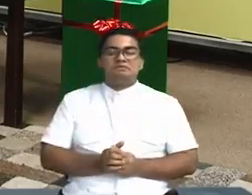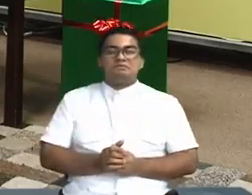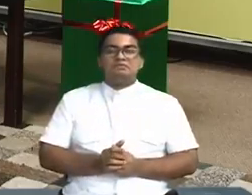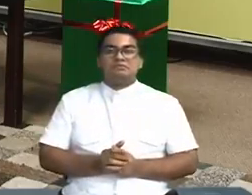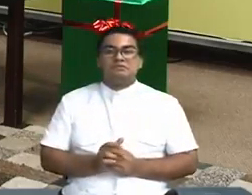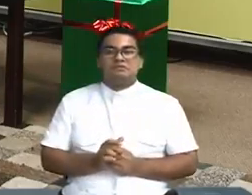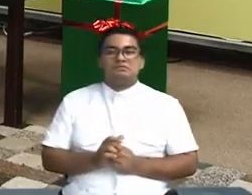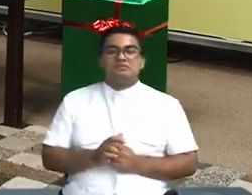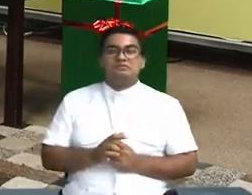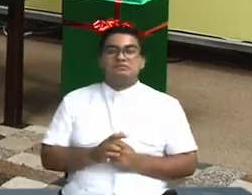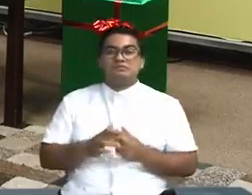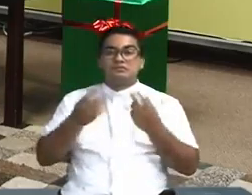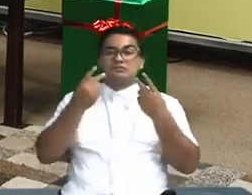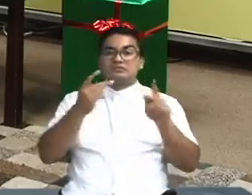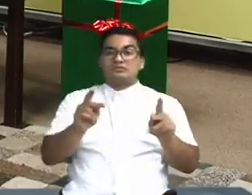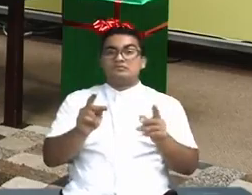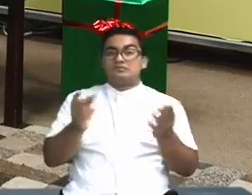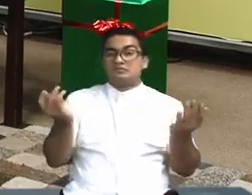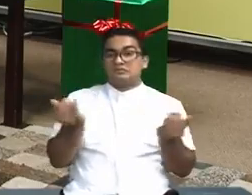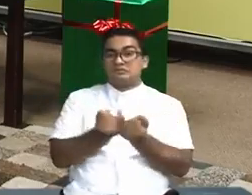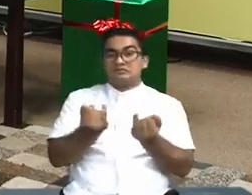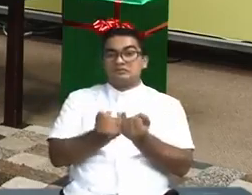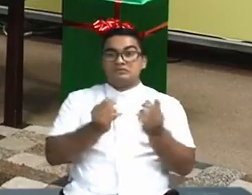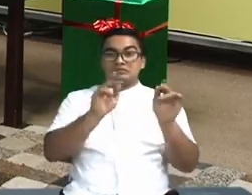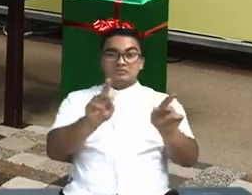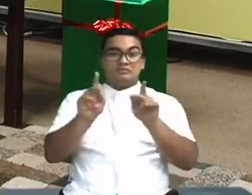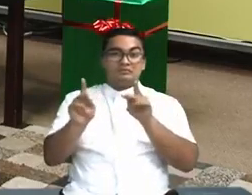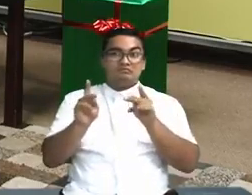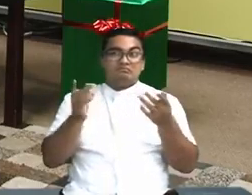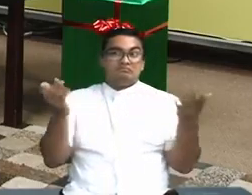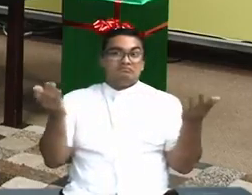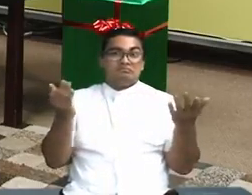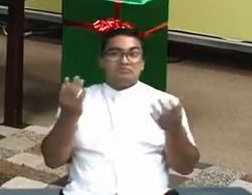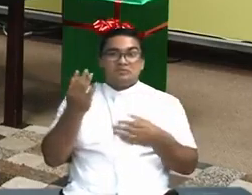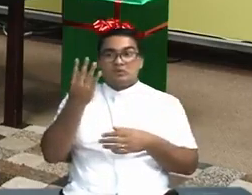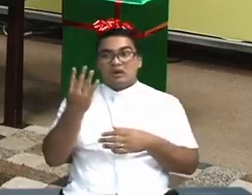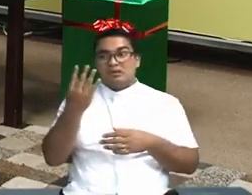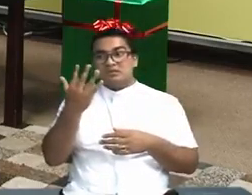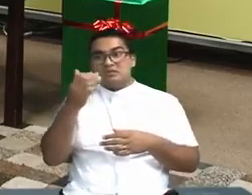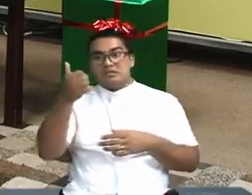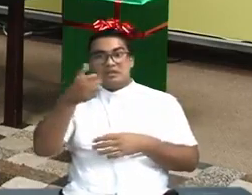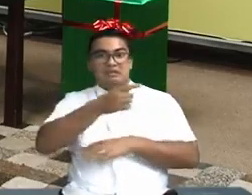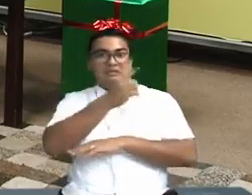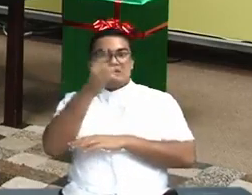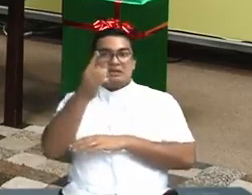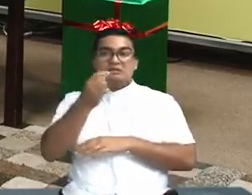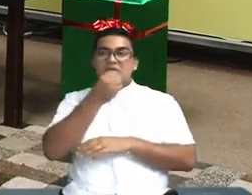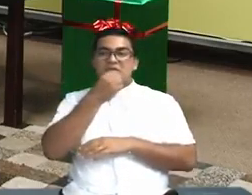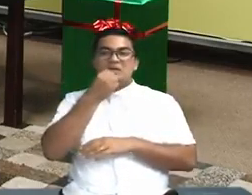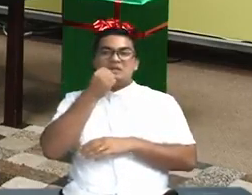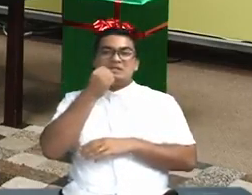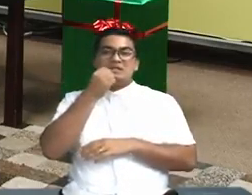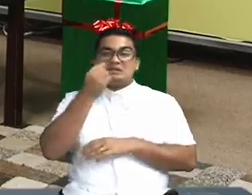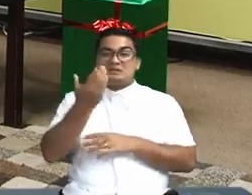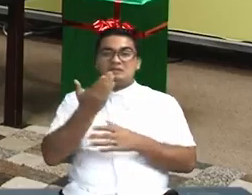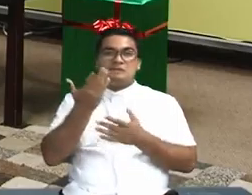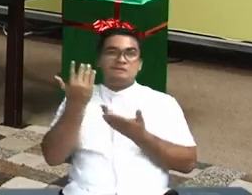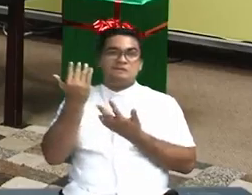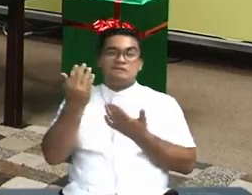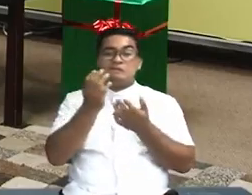desaparece. Pero me imagino también que llegan personas que tienen 4, 5, 6 días y el y la ampolla, la llaga no